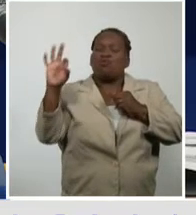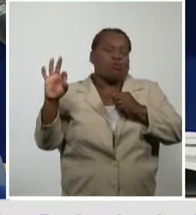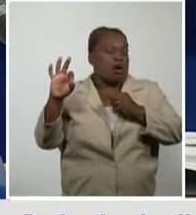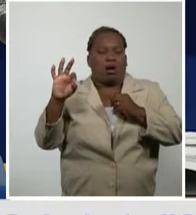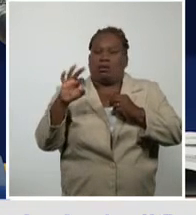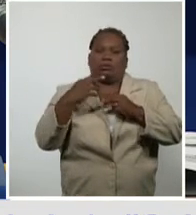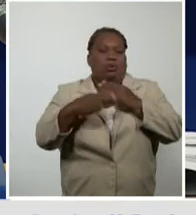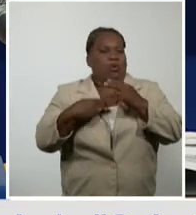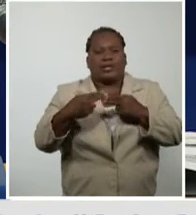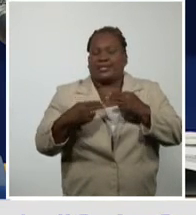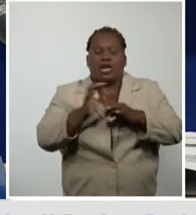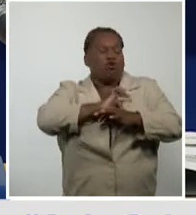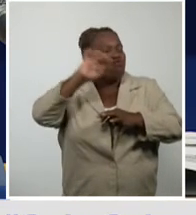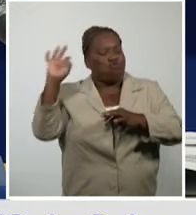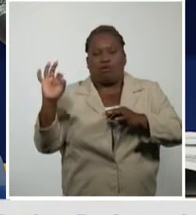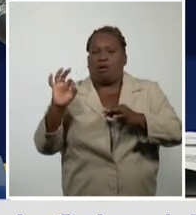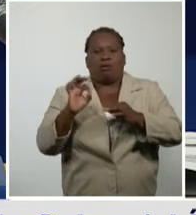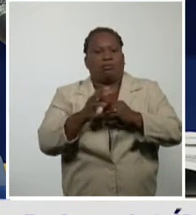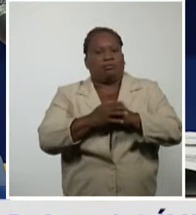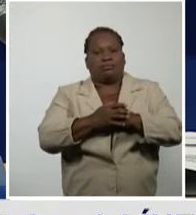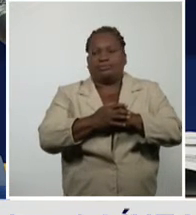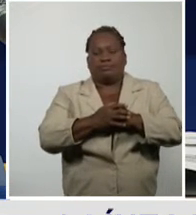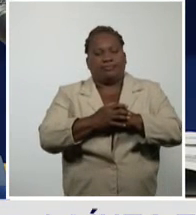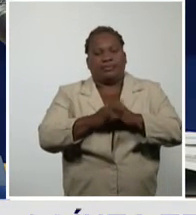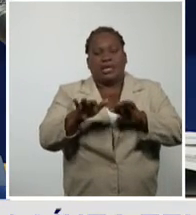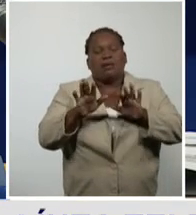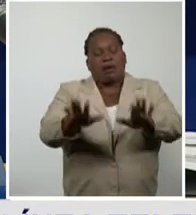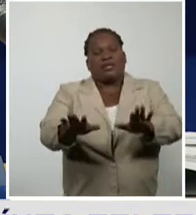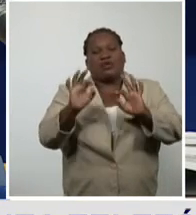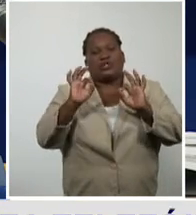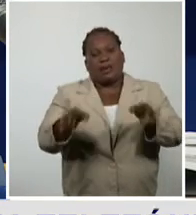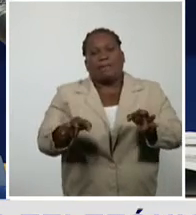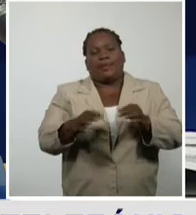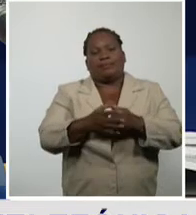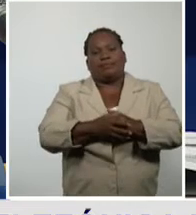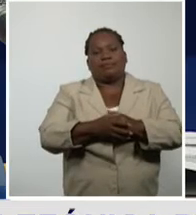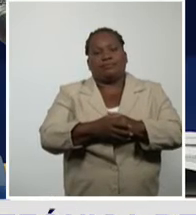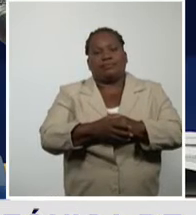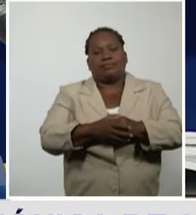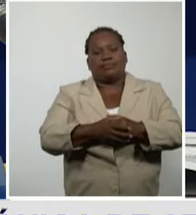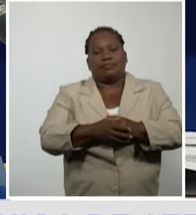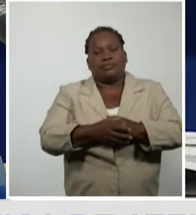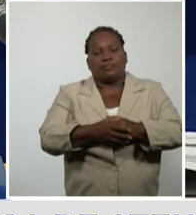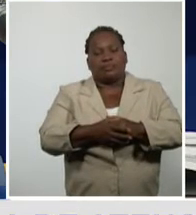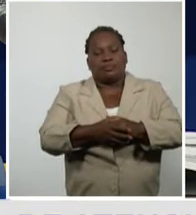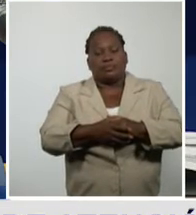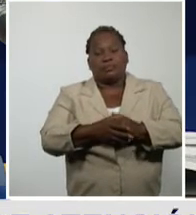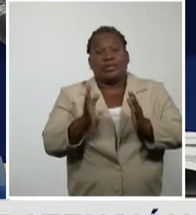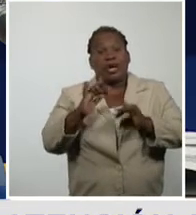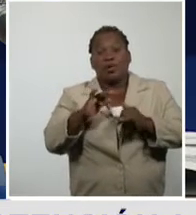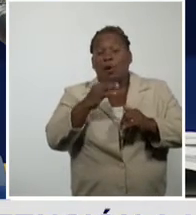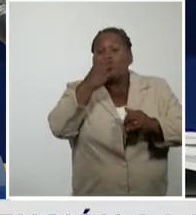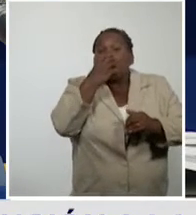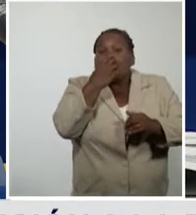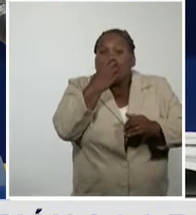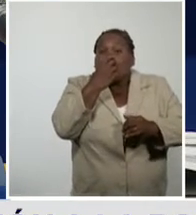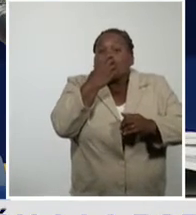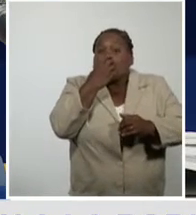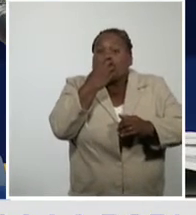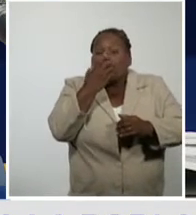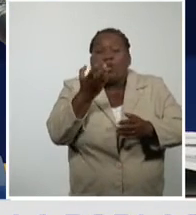o por lo menos vamos a evitarlo siempre. Ahora, al no tener ventiladores, bueno,